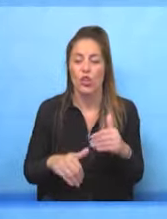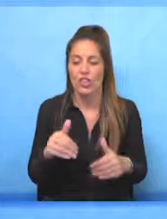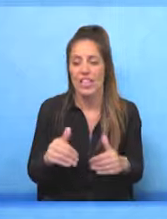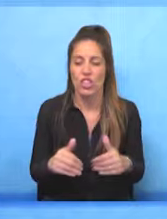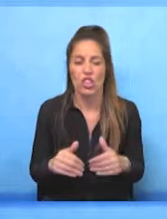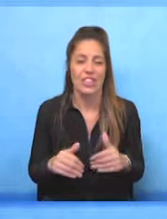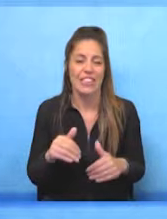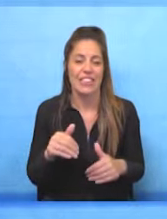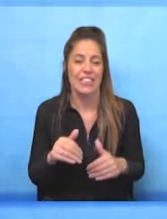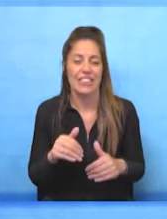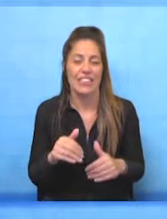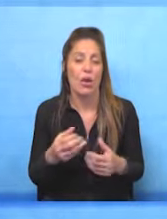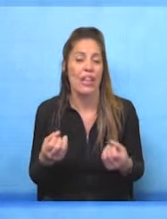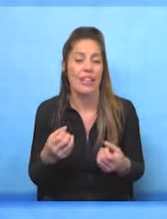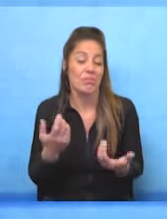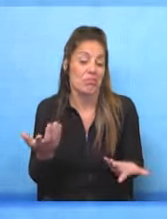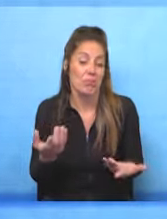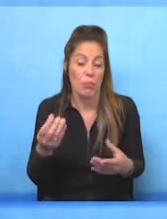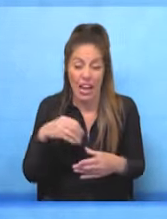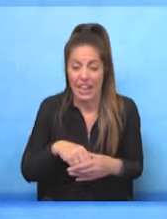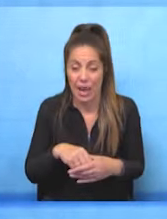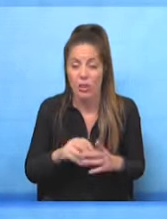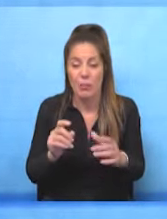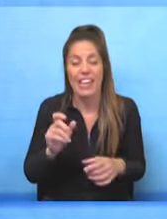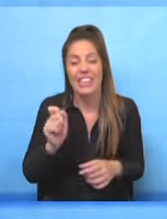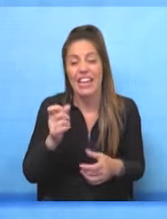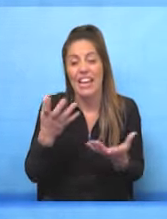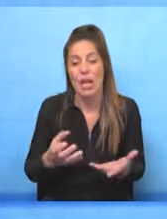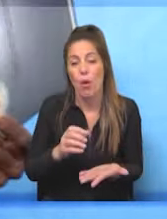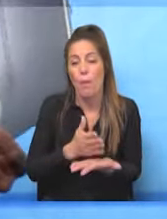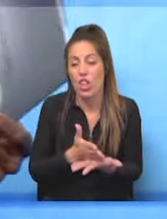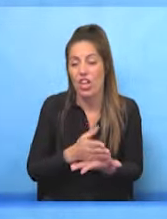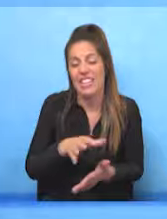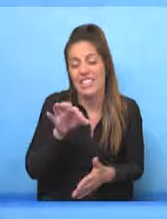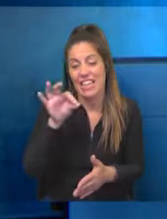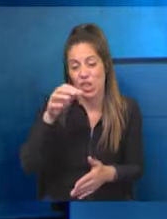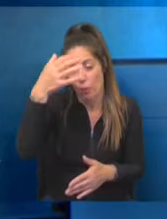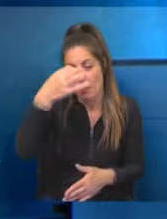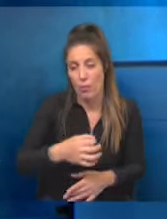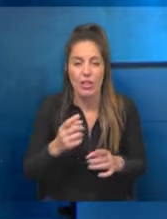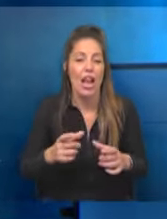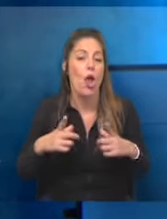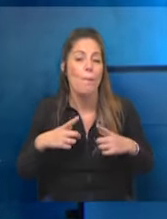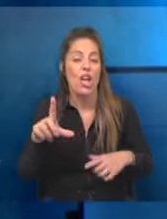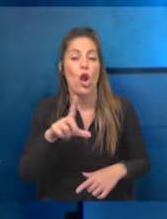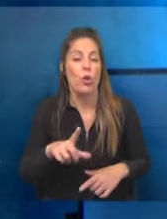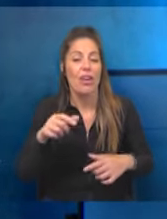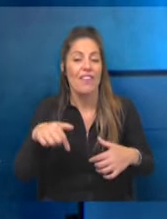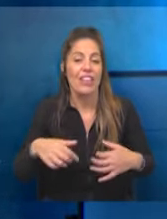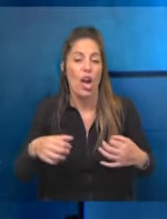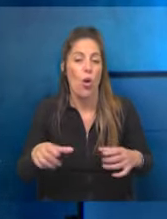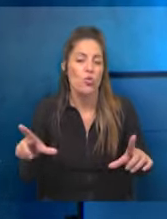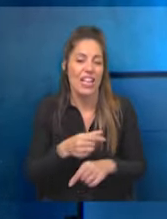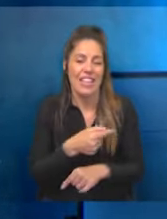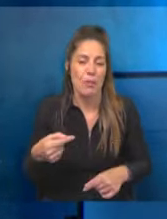las elecciones que cuesta poner quién queremos que sea el moderador y que sea elegido por el pueblo también Mario lo espero el lunes la verdad que hoy fue un cierro de